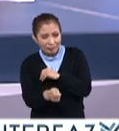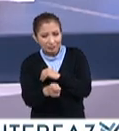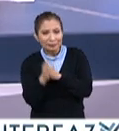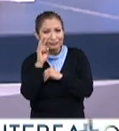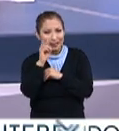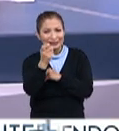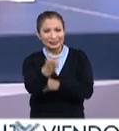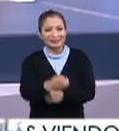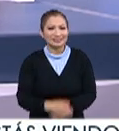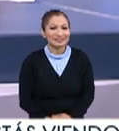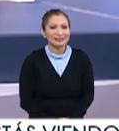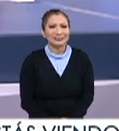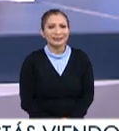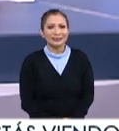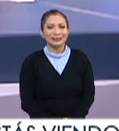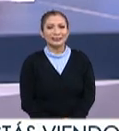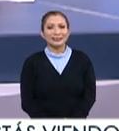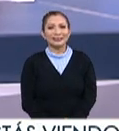hablando? Veamos esta nota.